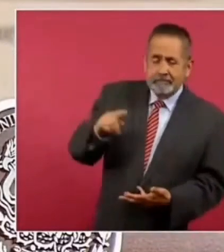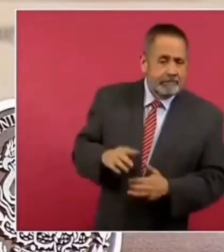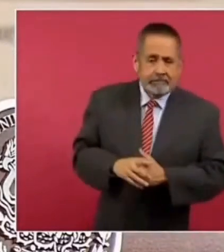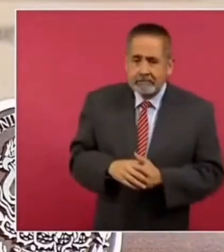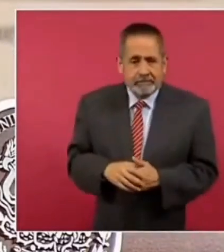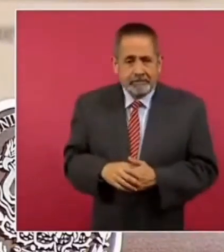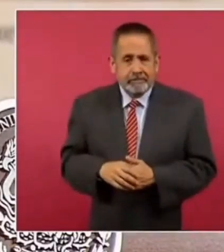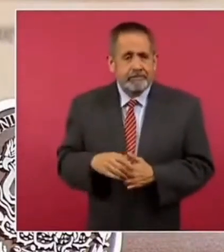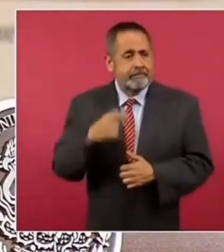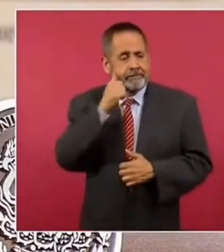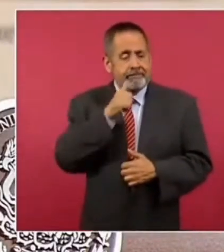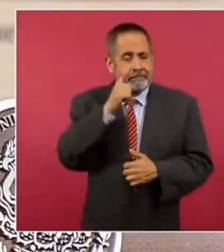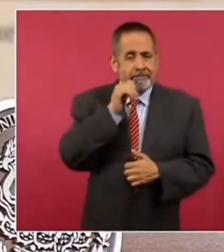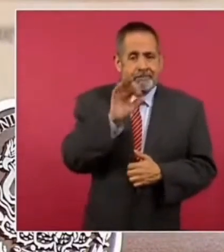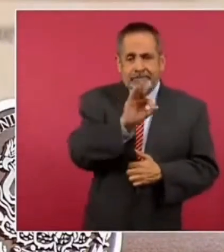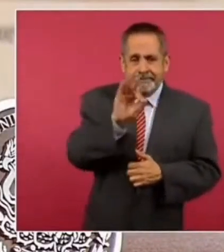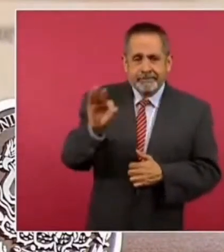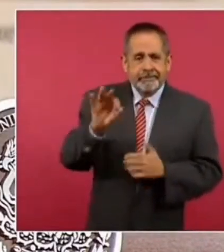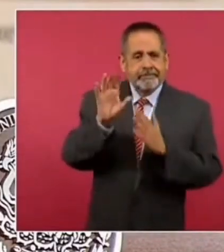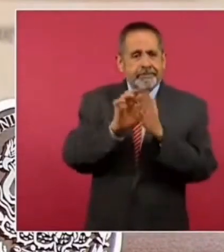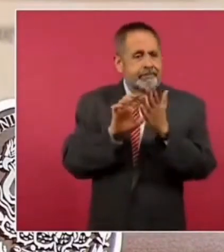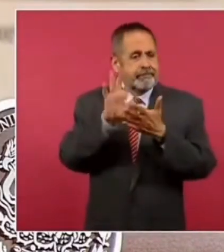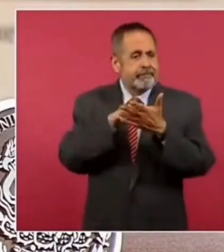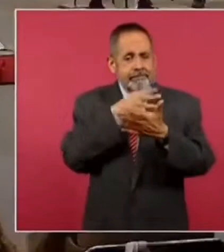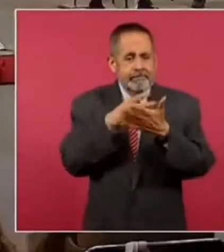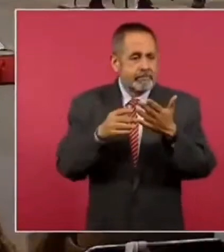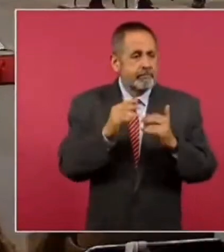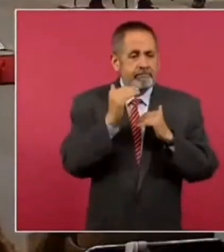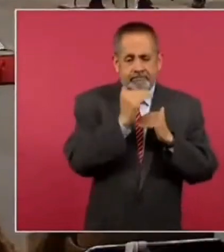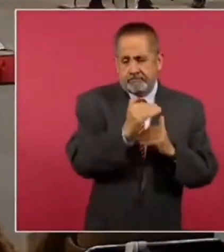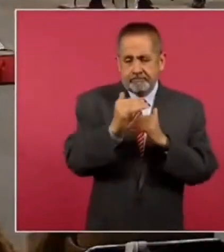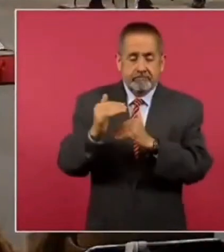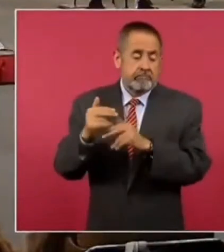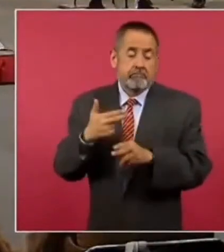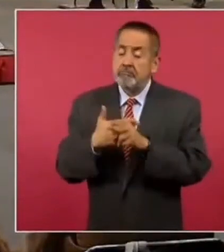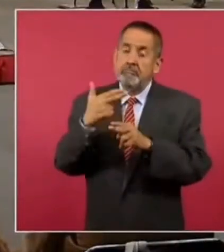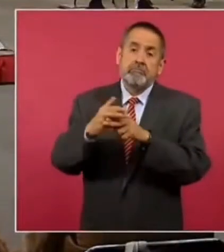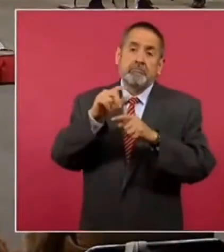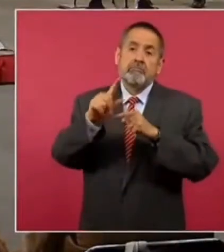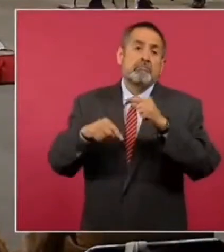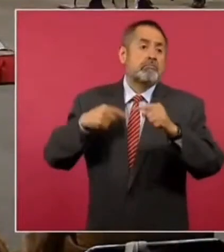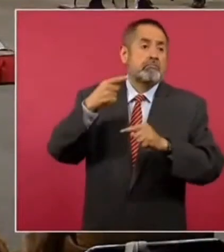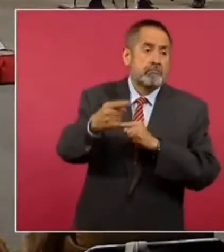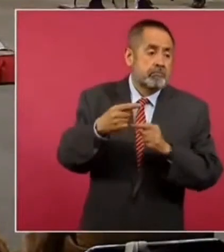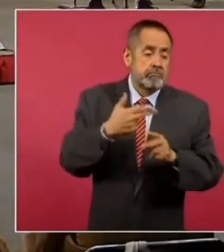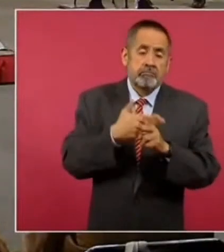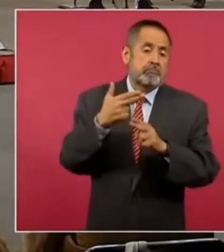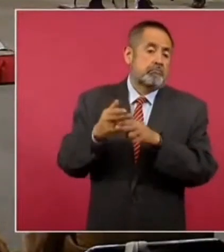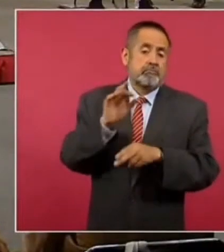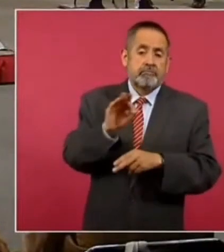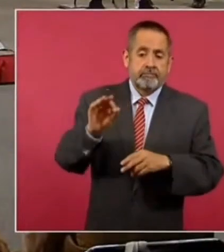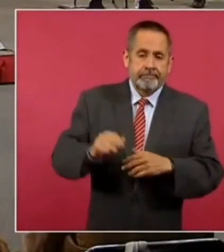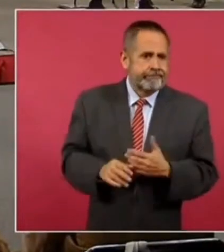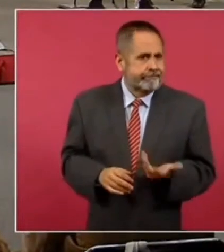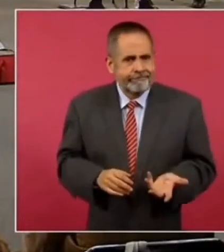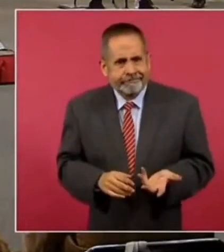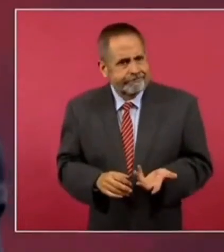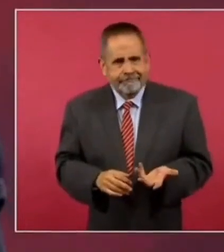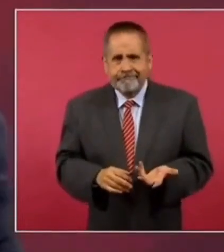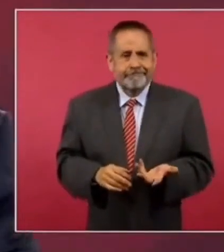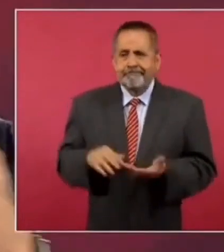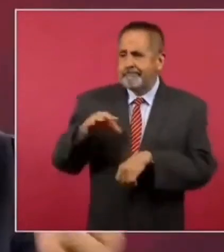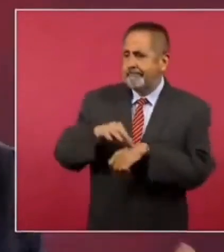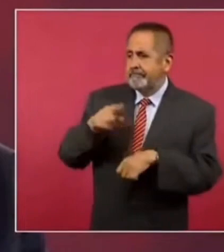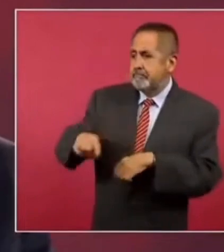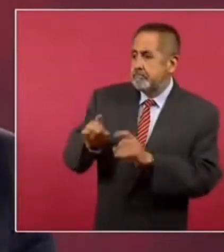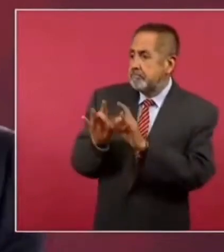calendarios de entregas. Un sistema de salud siempre es dinámico. Hay veces que por alguna razón se empiezan a tener más consumo de un